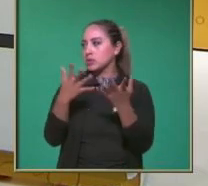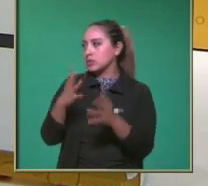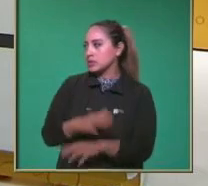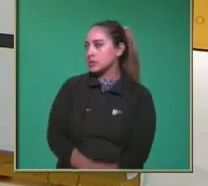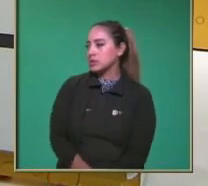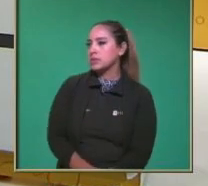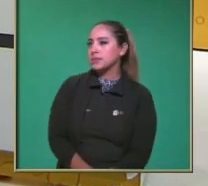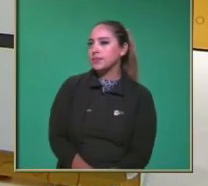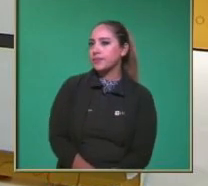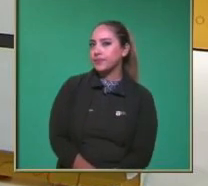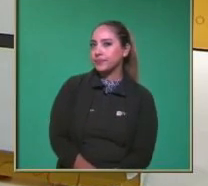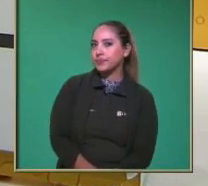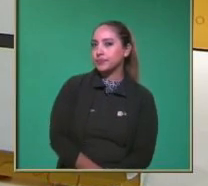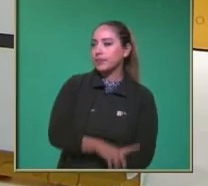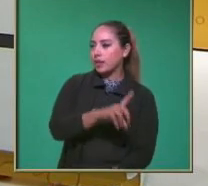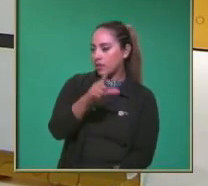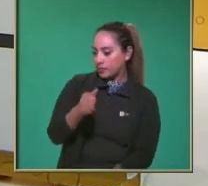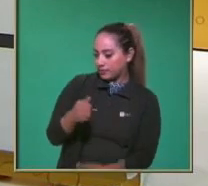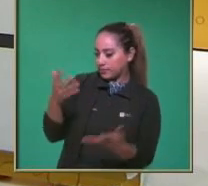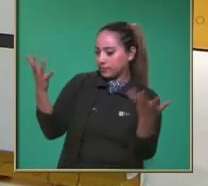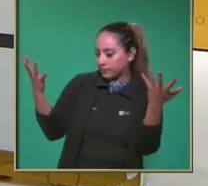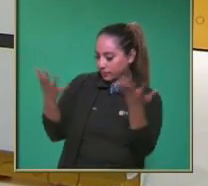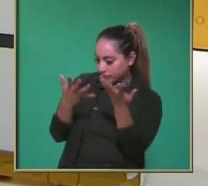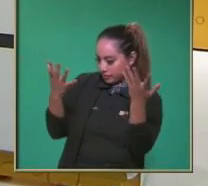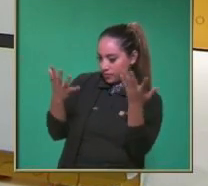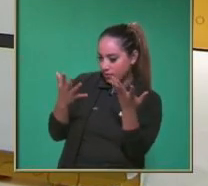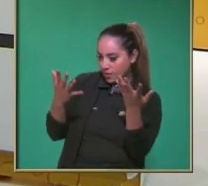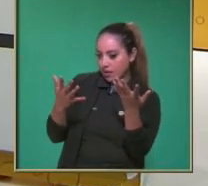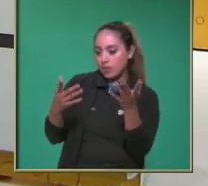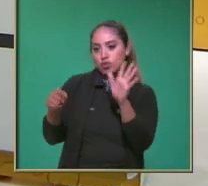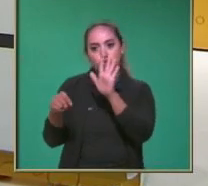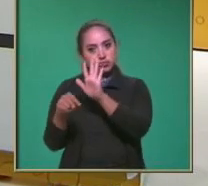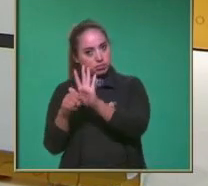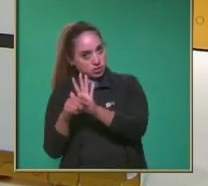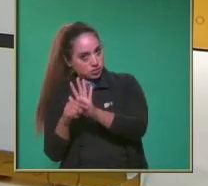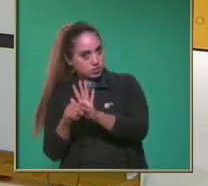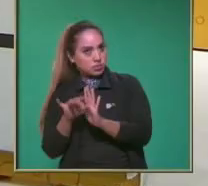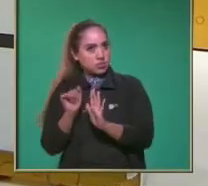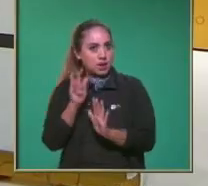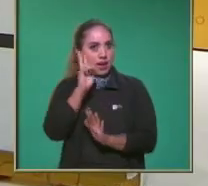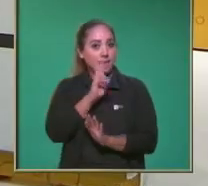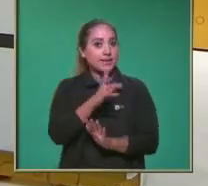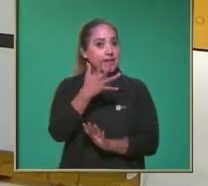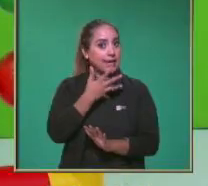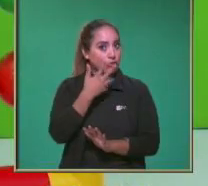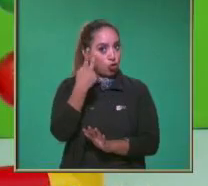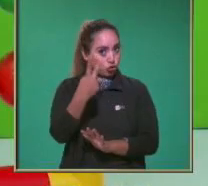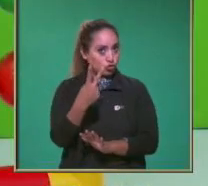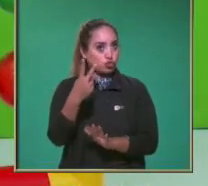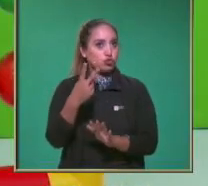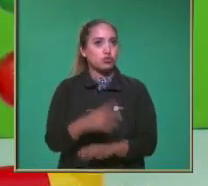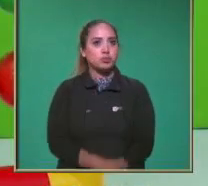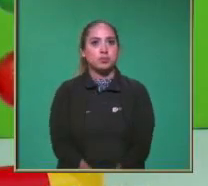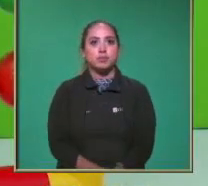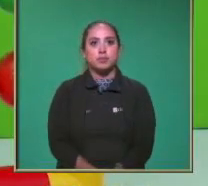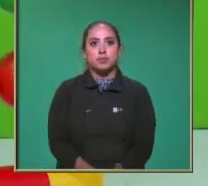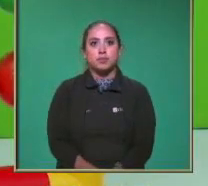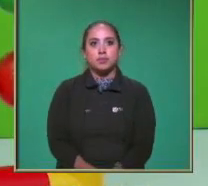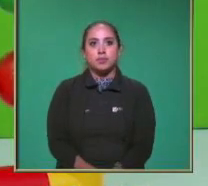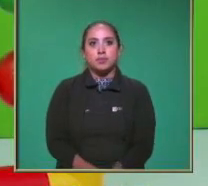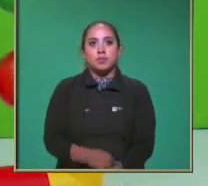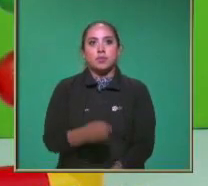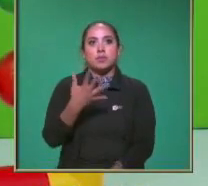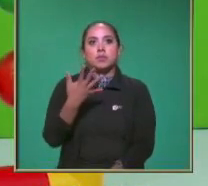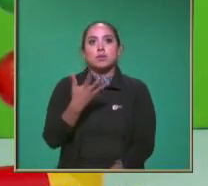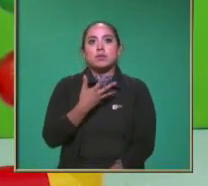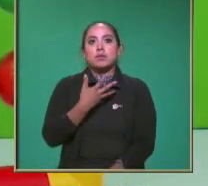luego ya que tengamos la suma, hacemos la resta en el pizarrón, porque esta situación lleva 2 operaciones. Muy bien. ¿Cuántos fueron los